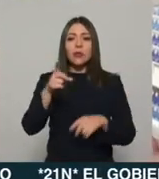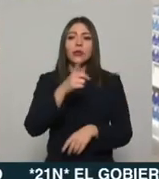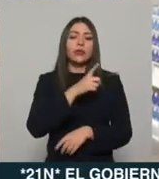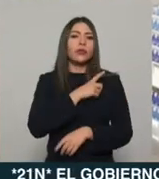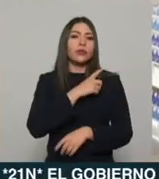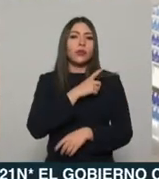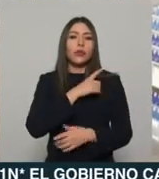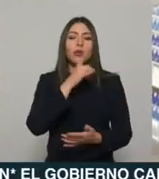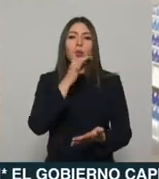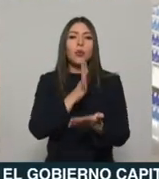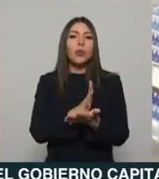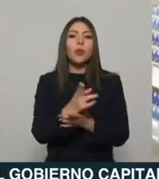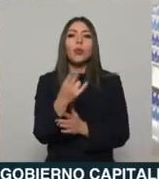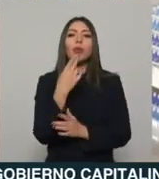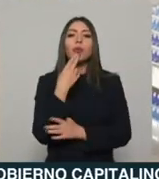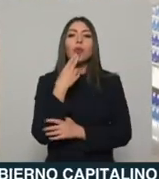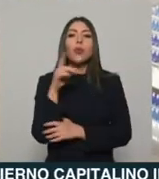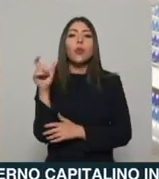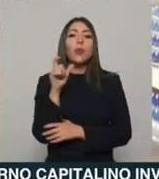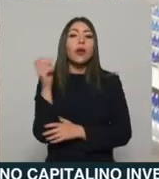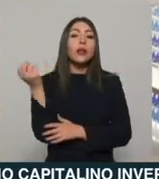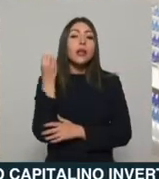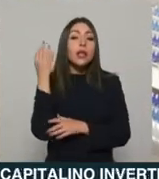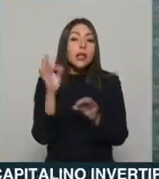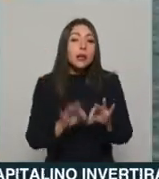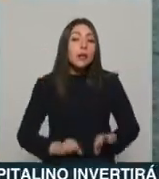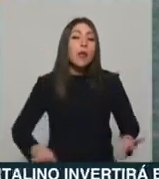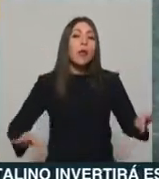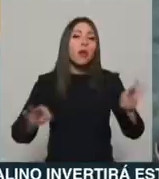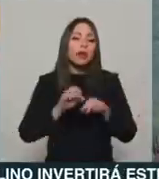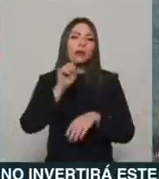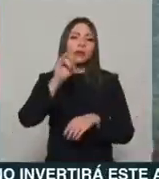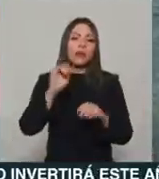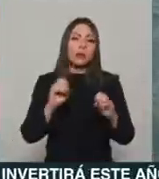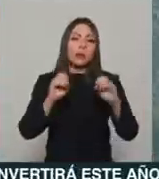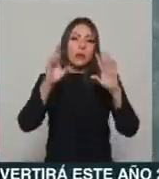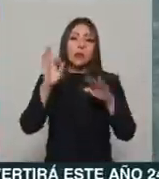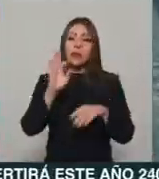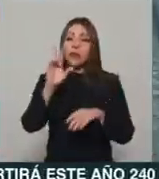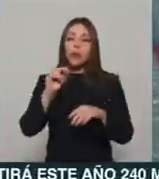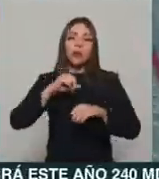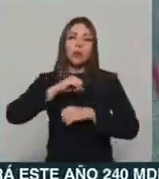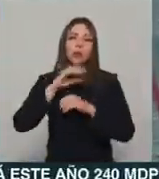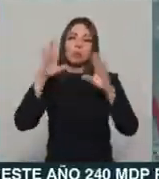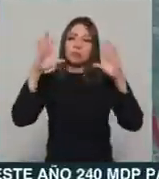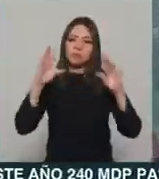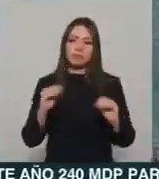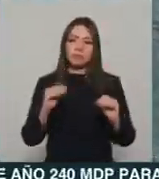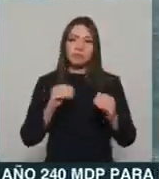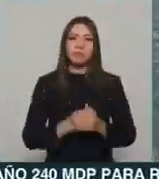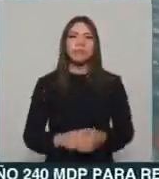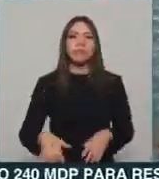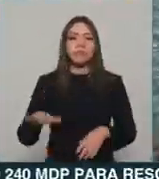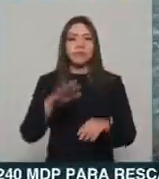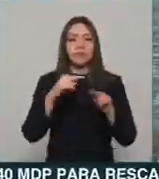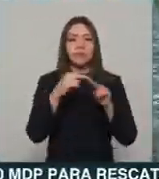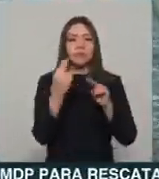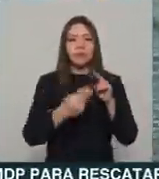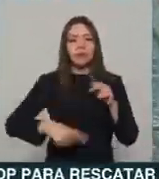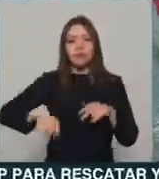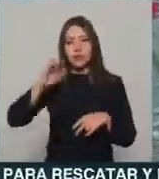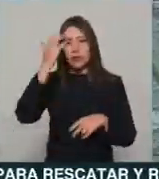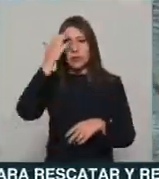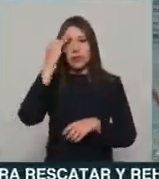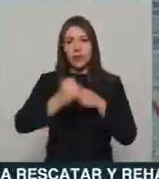solamente es utilizado en eventos muy importantes. La Alberca Olímpica es una instalación catalogada a nivel